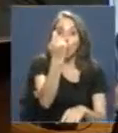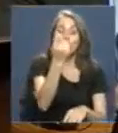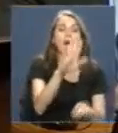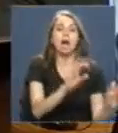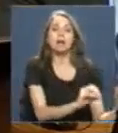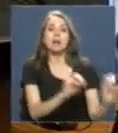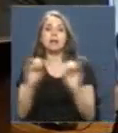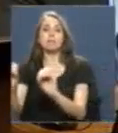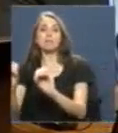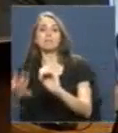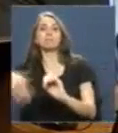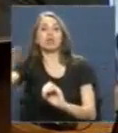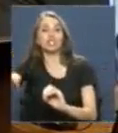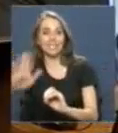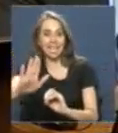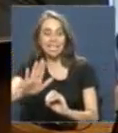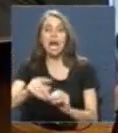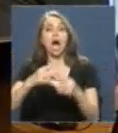proyectos que estamos viendo.